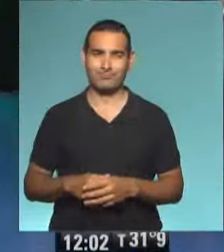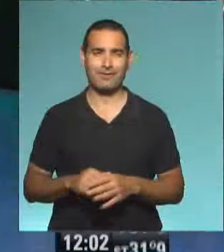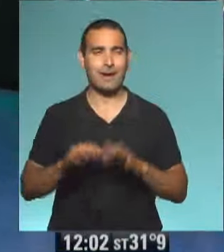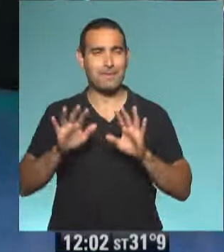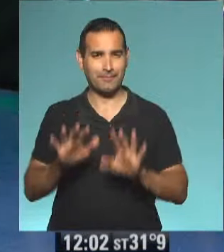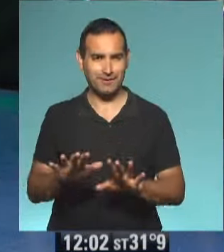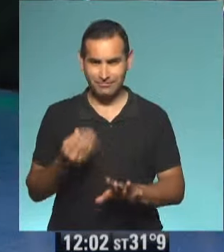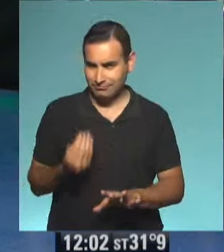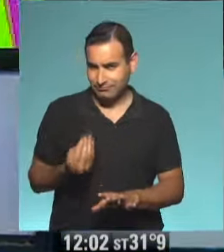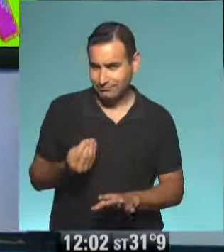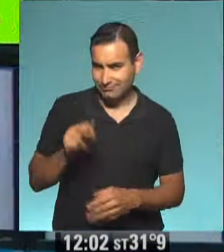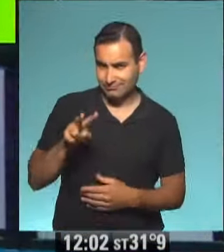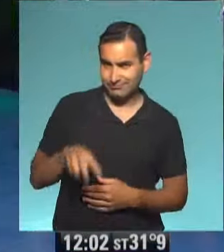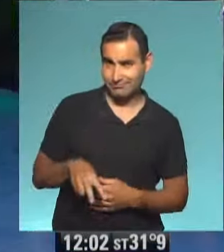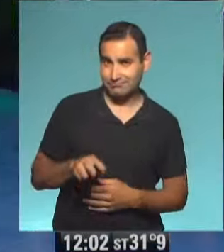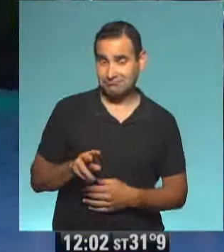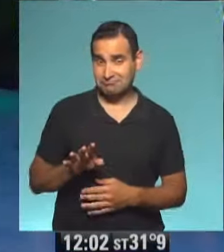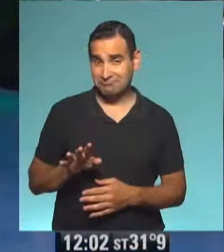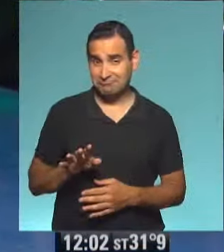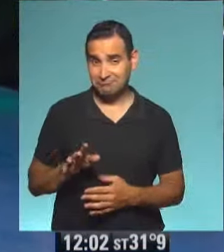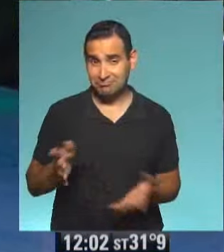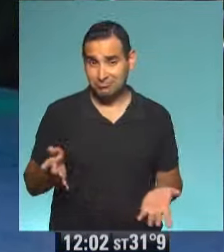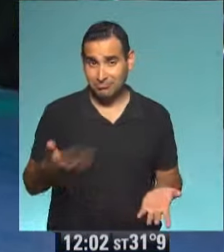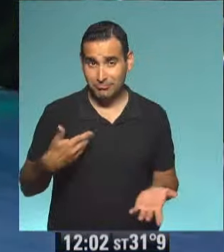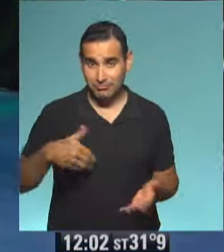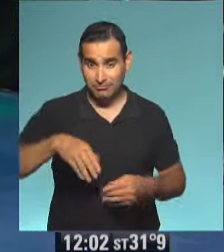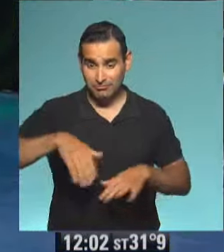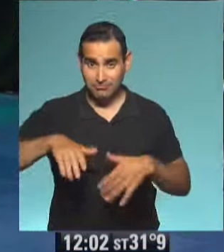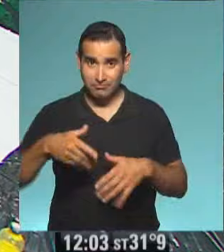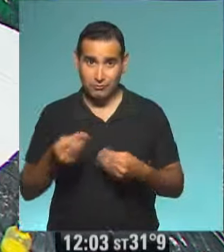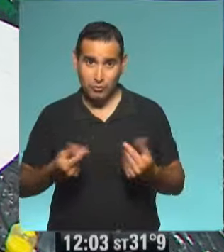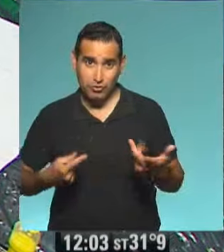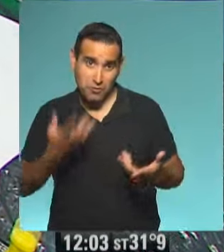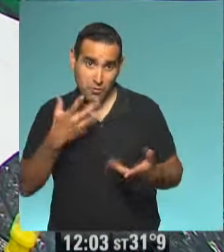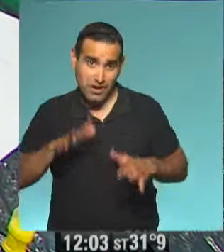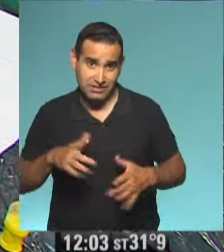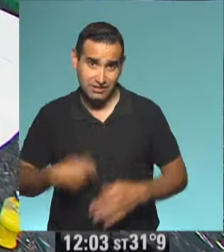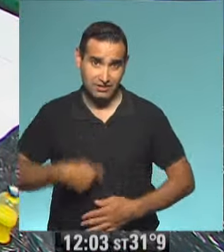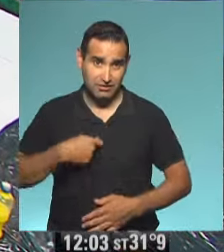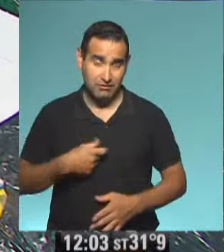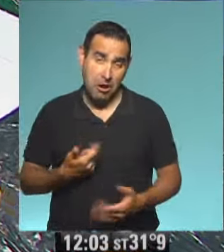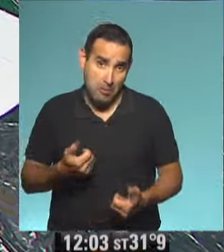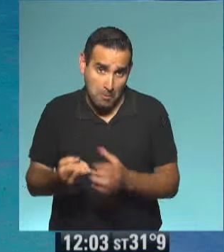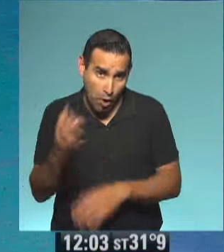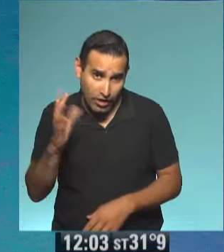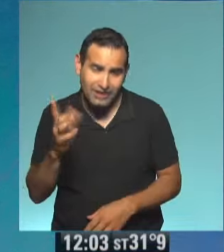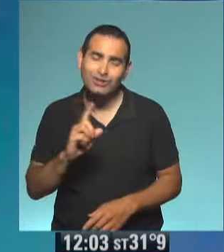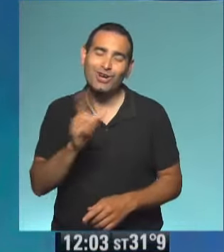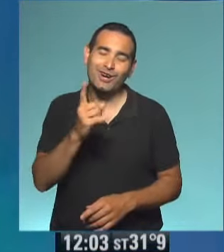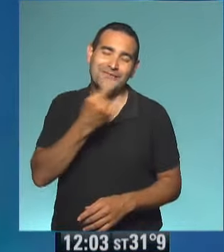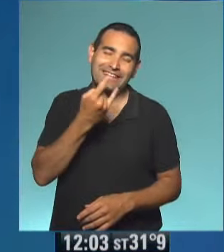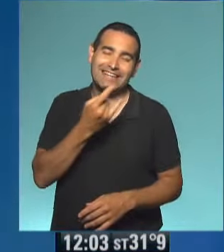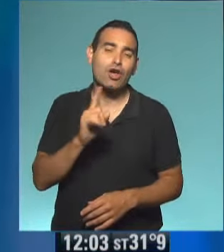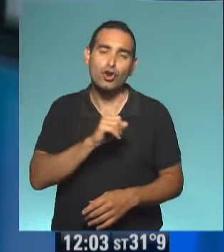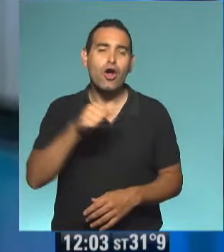Para. ¿Qué, es ese ¿Qué pasó? Buquete? Hice la maestra de plástica y me quería vestir así hoy. Está muy mal. Es la moda para fin de año. No, sería mentira.